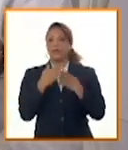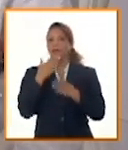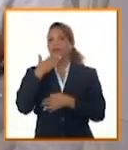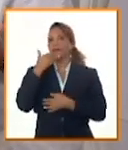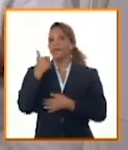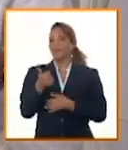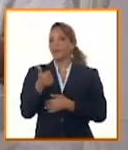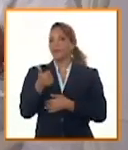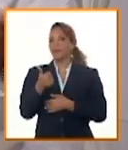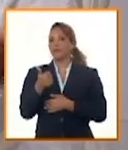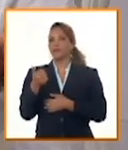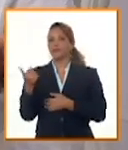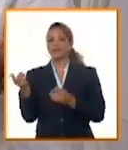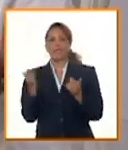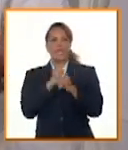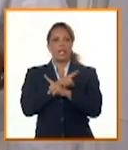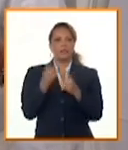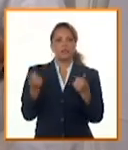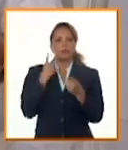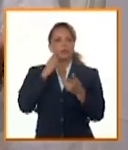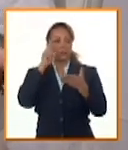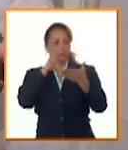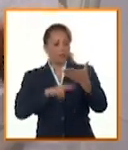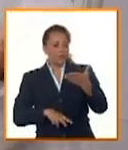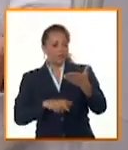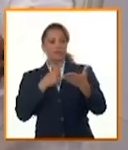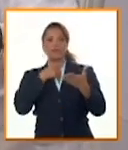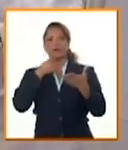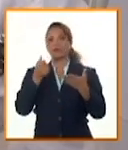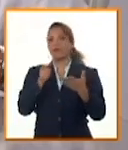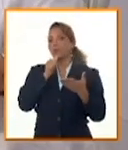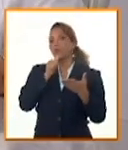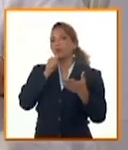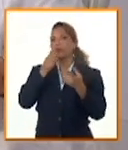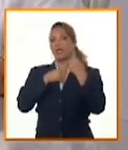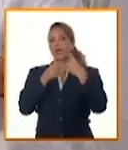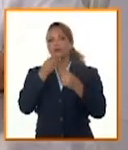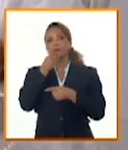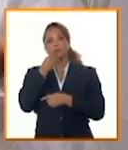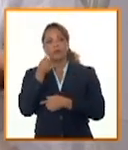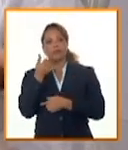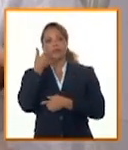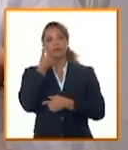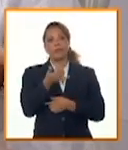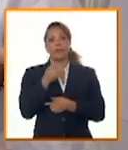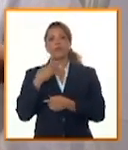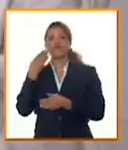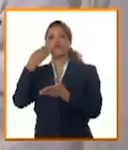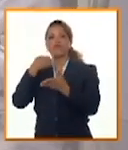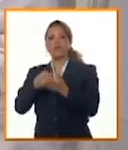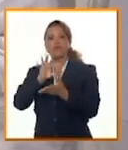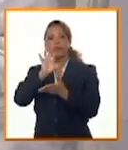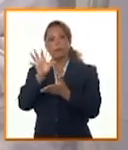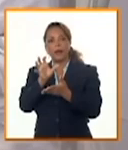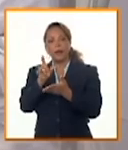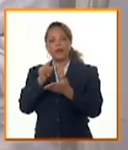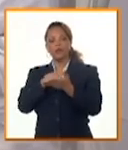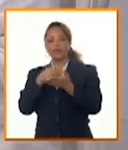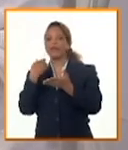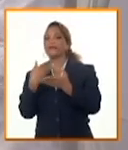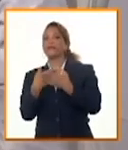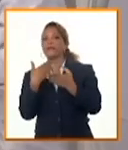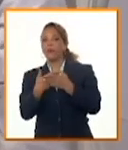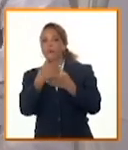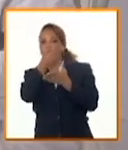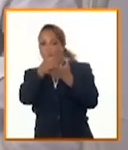es transparente auditable revisable si tenemos una duda podemos traer al banco cobrador y pagador mire aquí